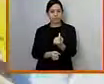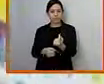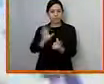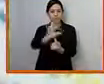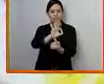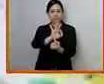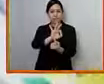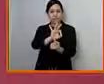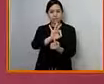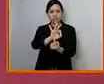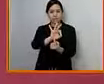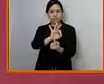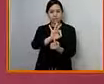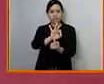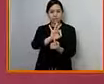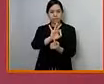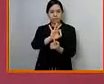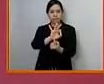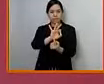9, segundo dígito,